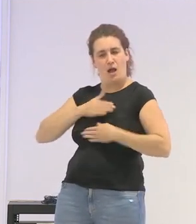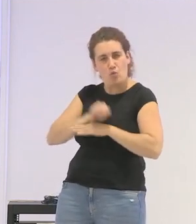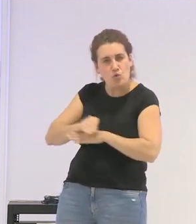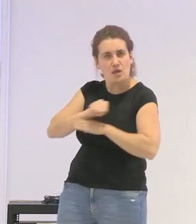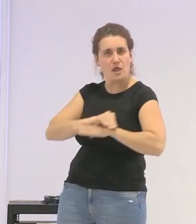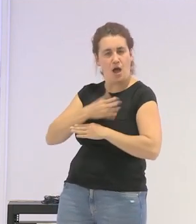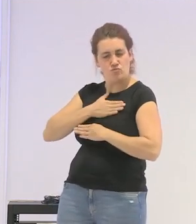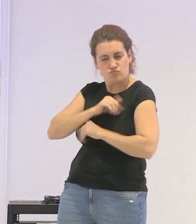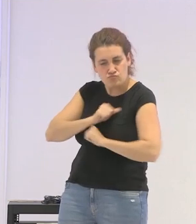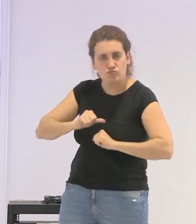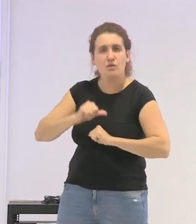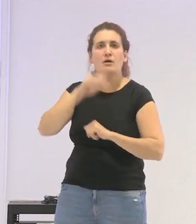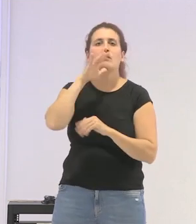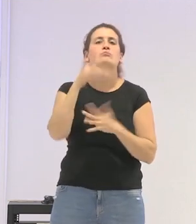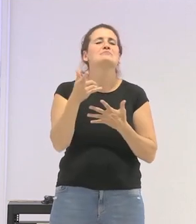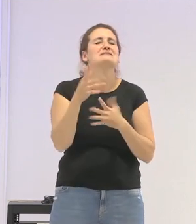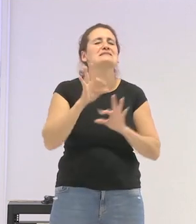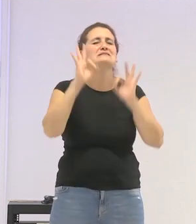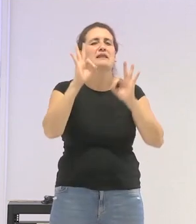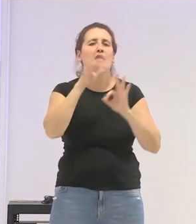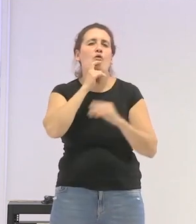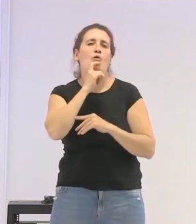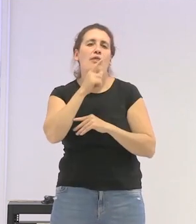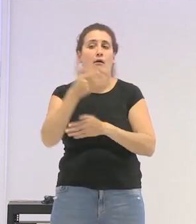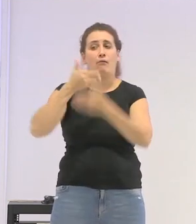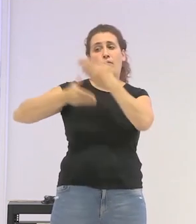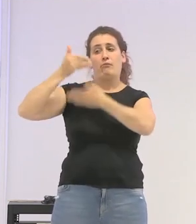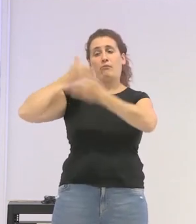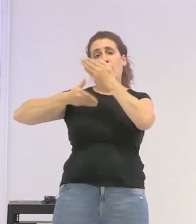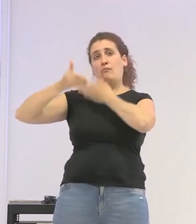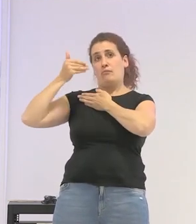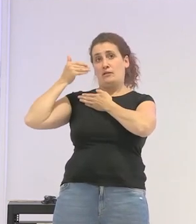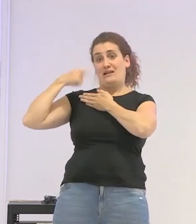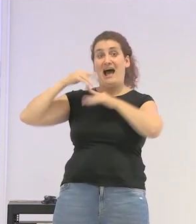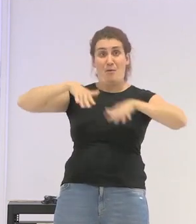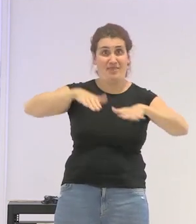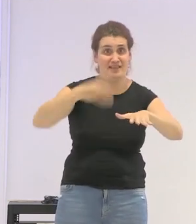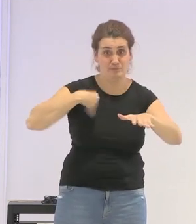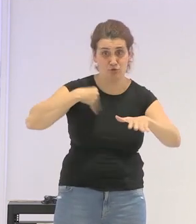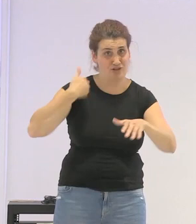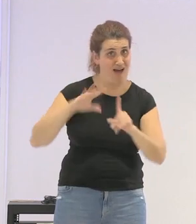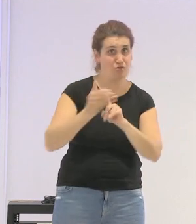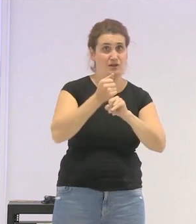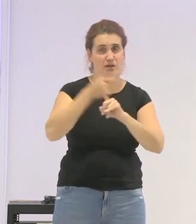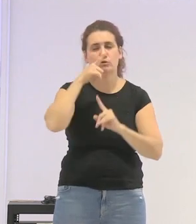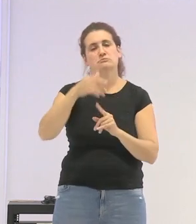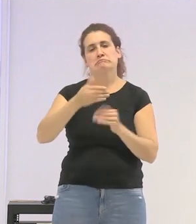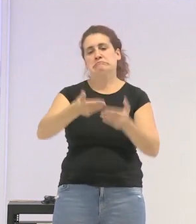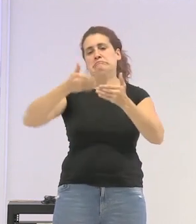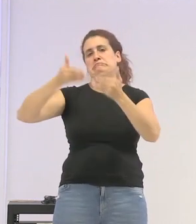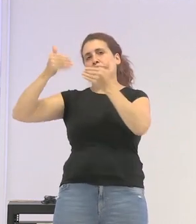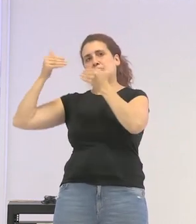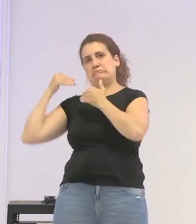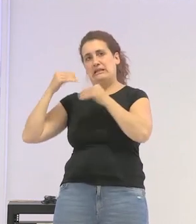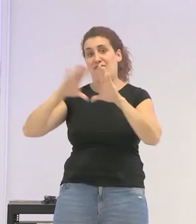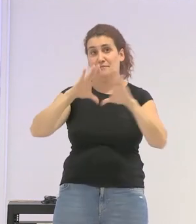y que también era como una especie de intento de volver atrás, ¿no? Esos avances a los que había llevado el